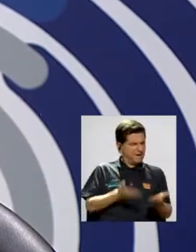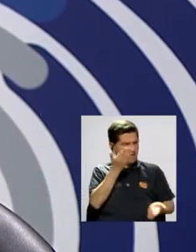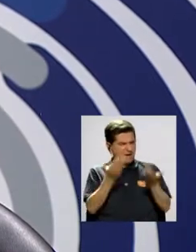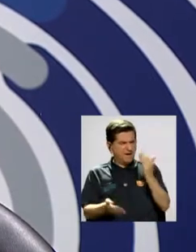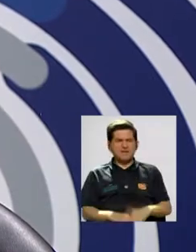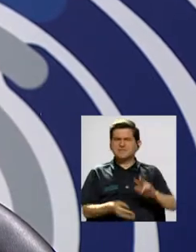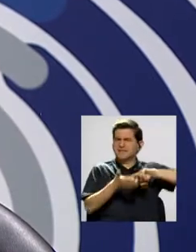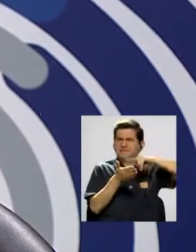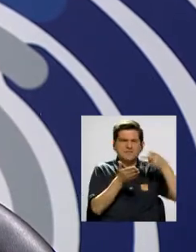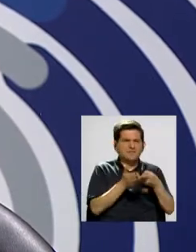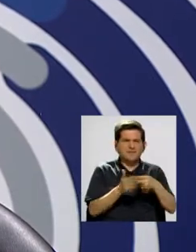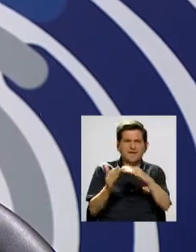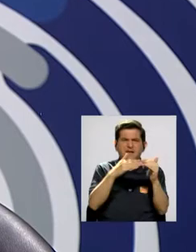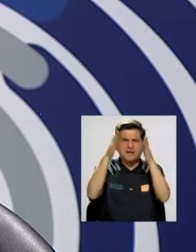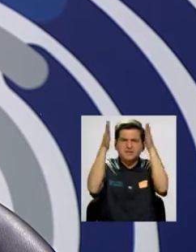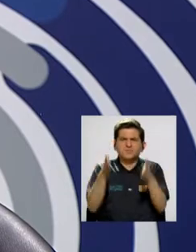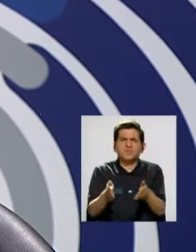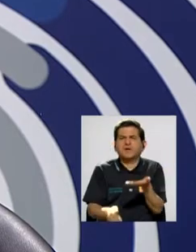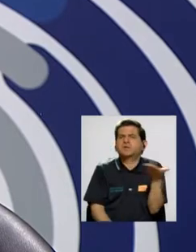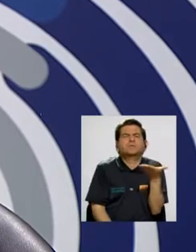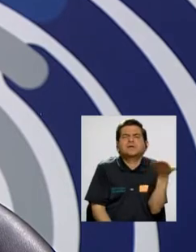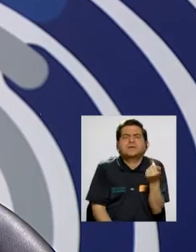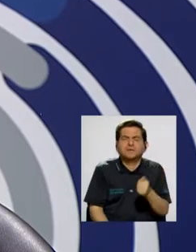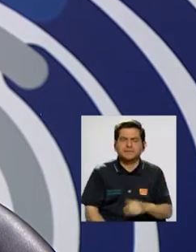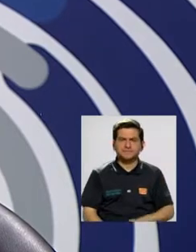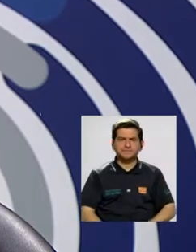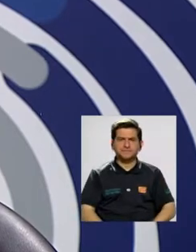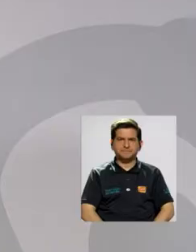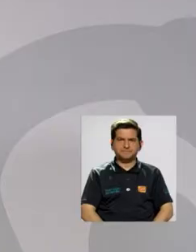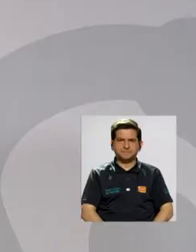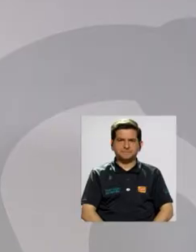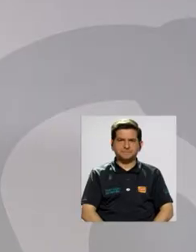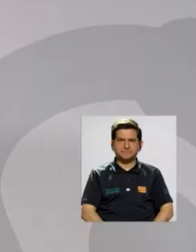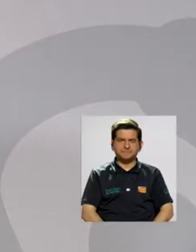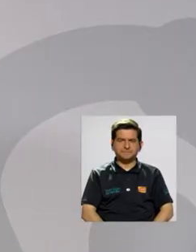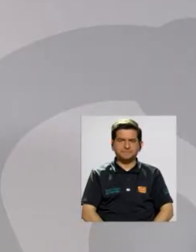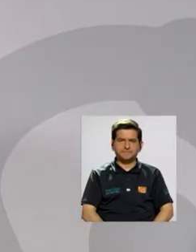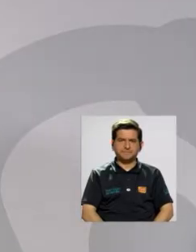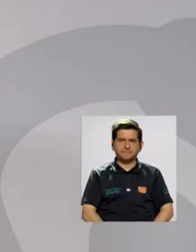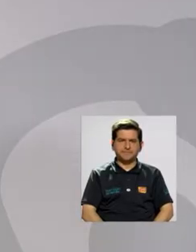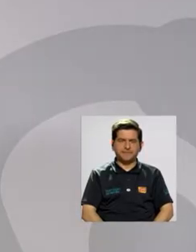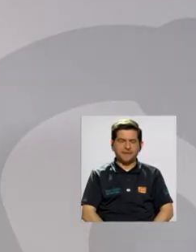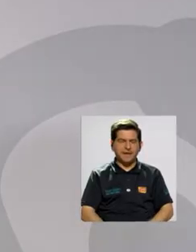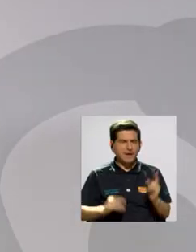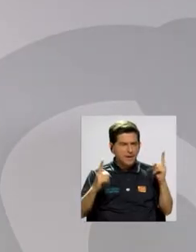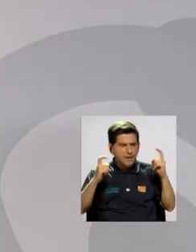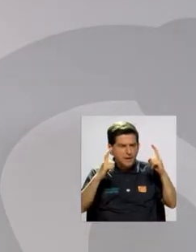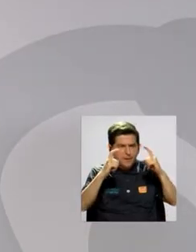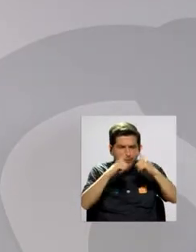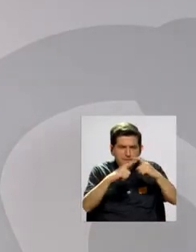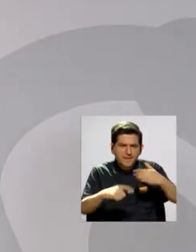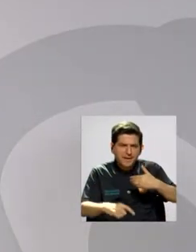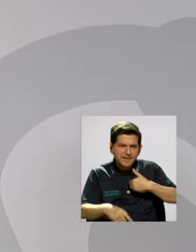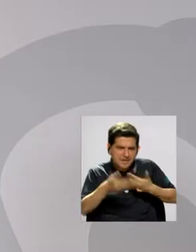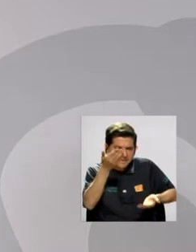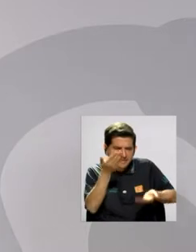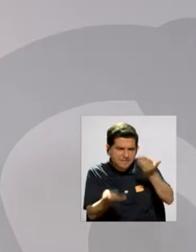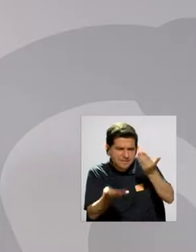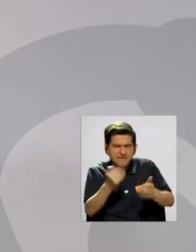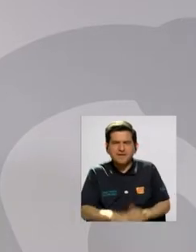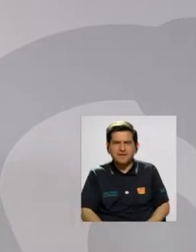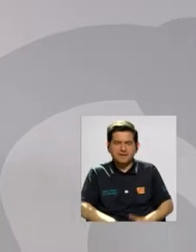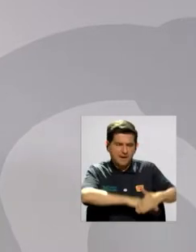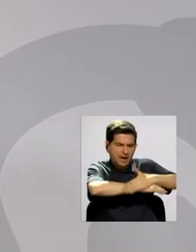ser ciudadano o ser ciudadana acá. Ahora, en este sentido de la complejidad que podemos tener de las